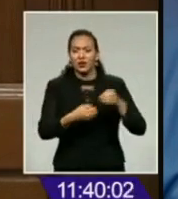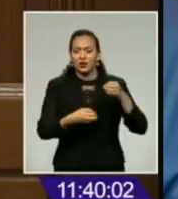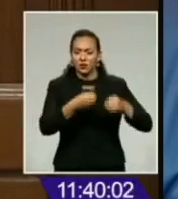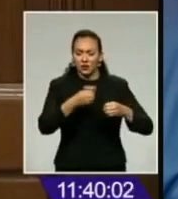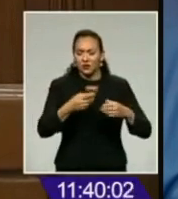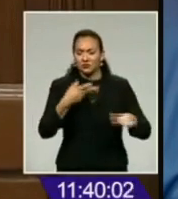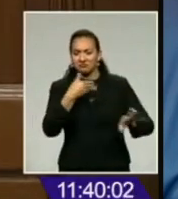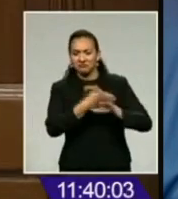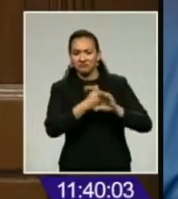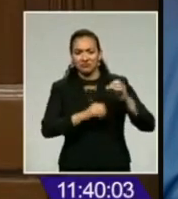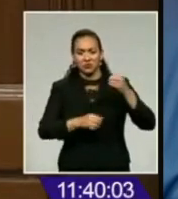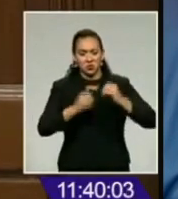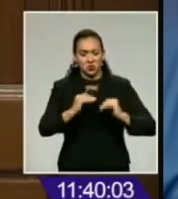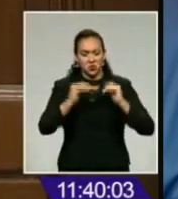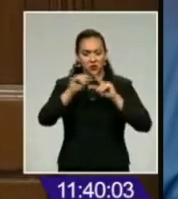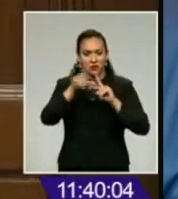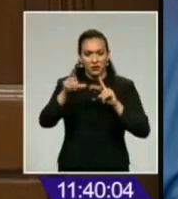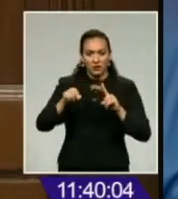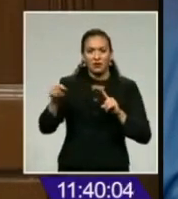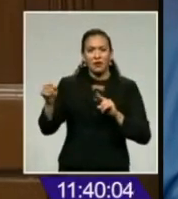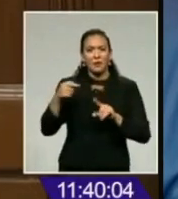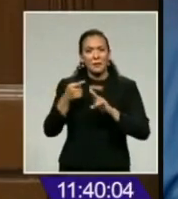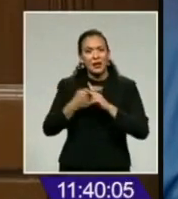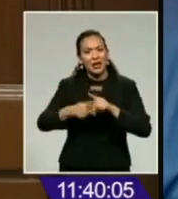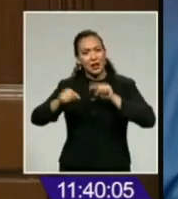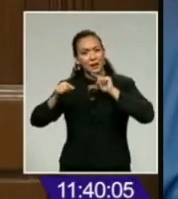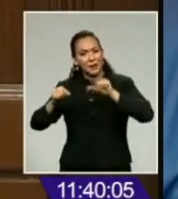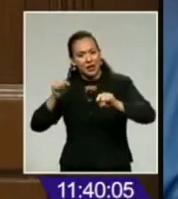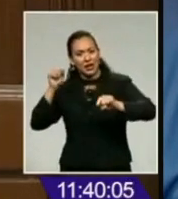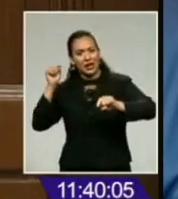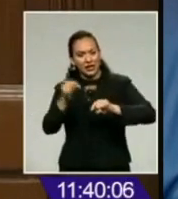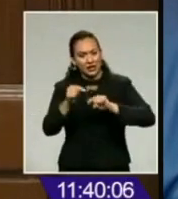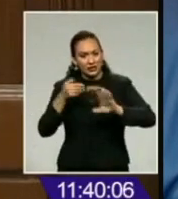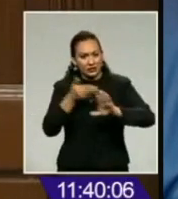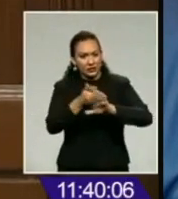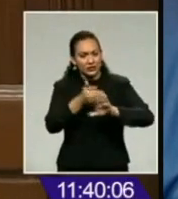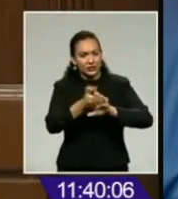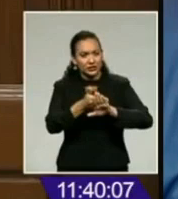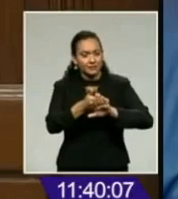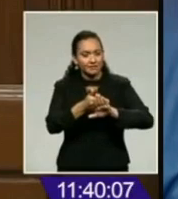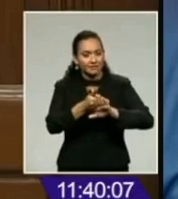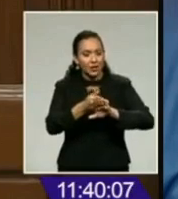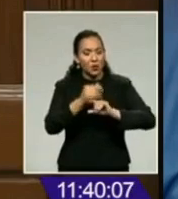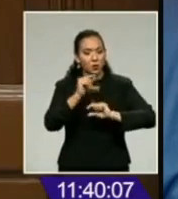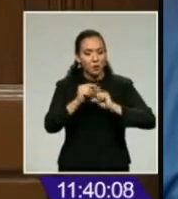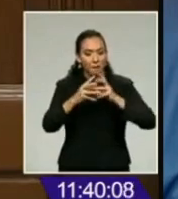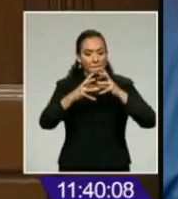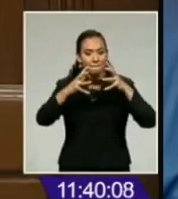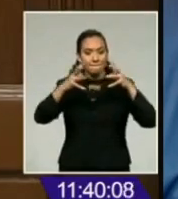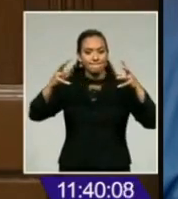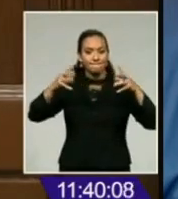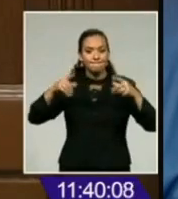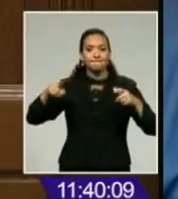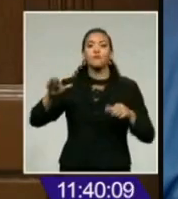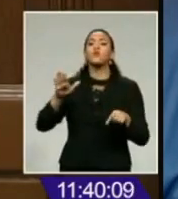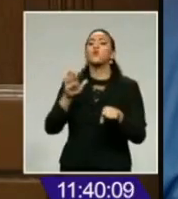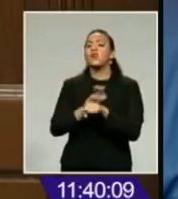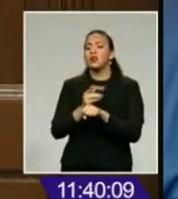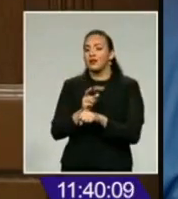legítimo ejercicio de nuestra función jurisdiccional se hicieron patentes cuando, frente a